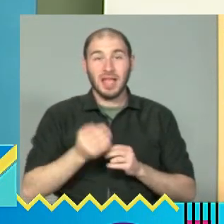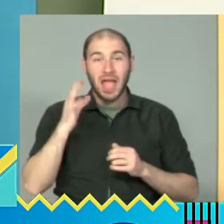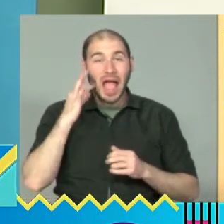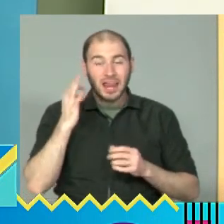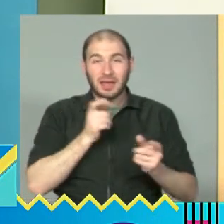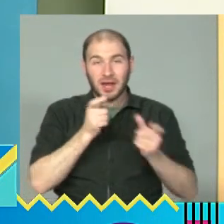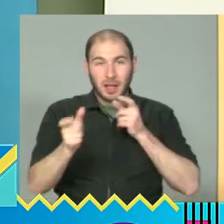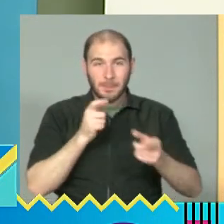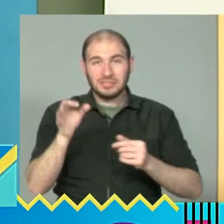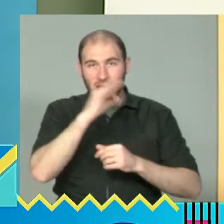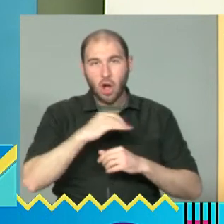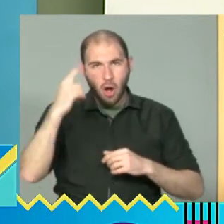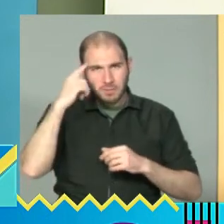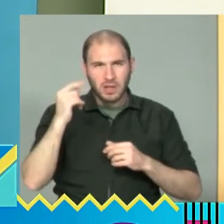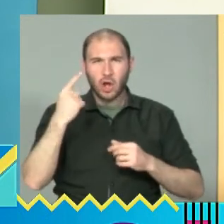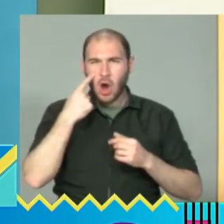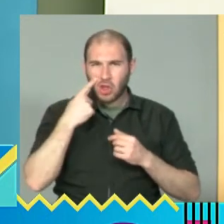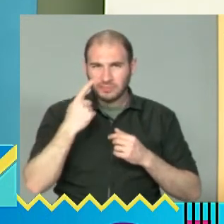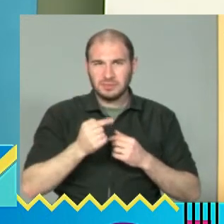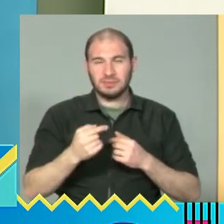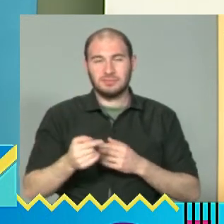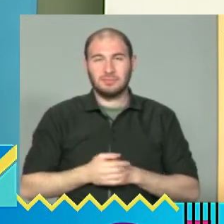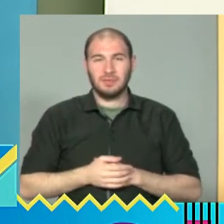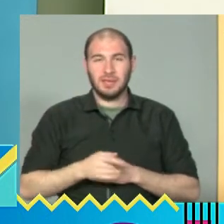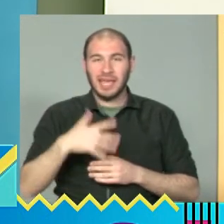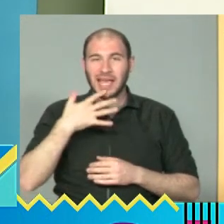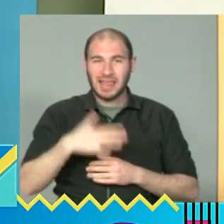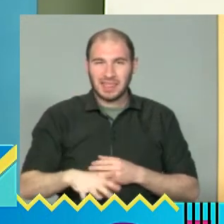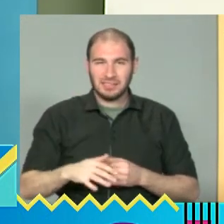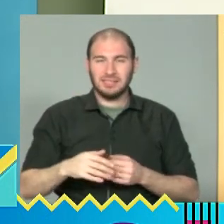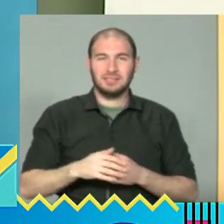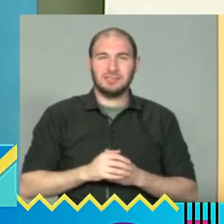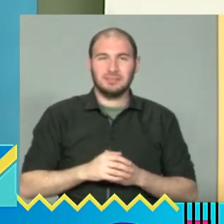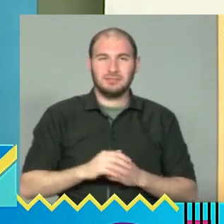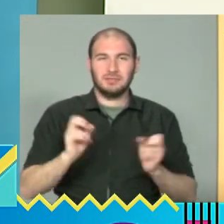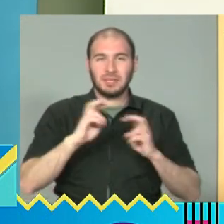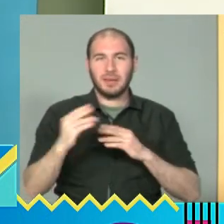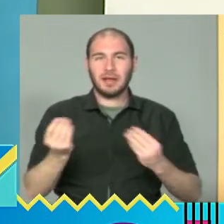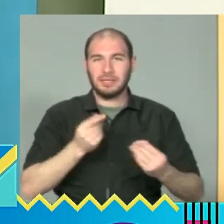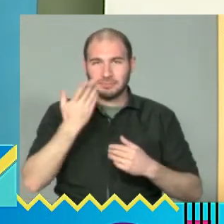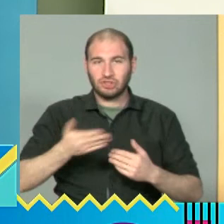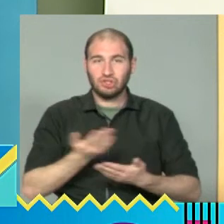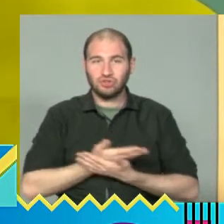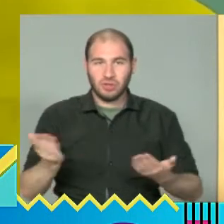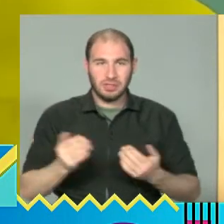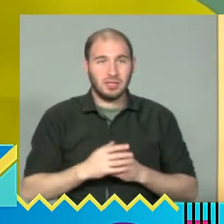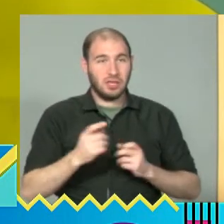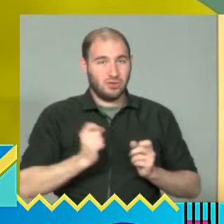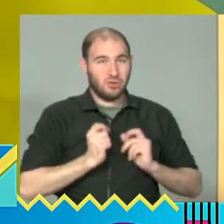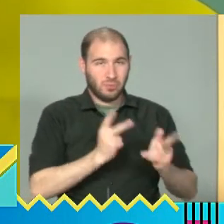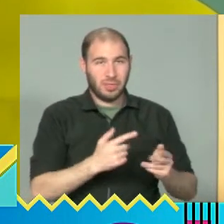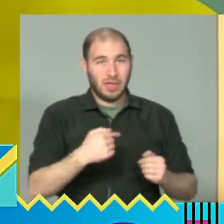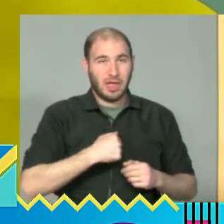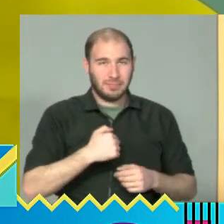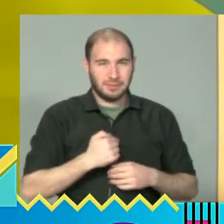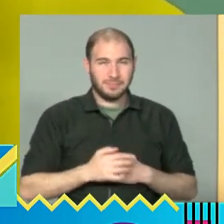ciertas respuestas desde las opiniones, desde el conocimiento, e intentar entender esto que tiene que ver con lo que nos pasa a todos, ¿no? Déjame decir Sí. que para